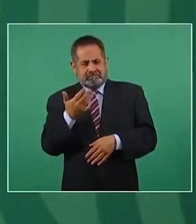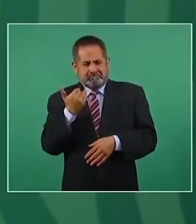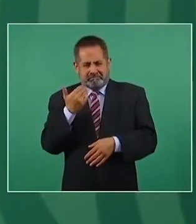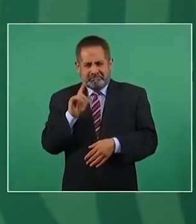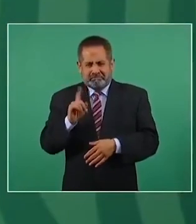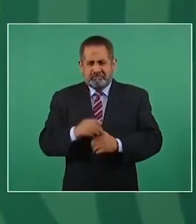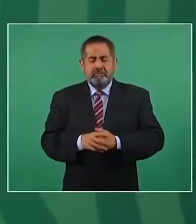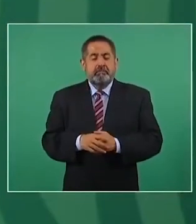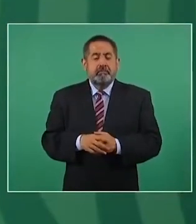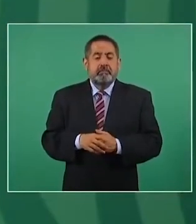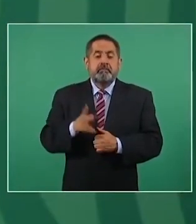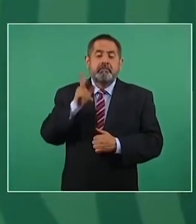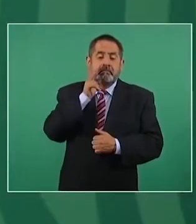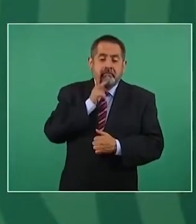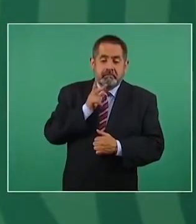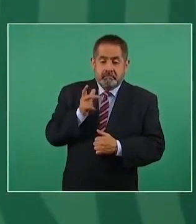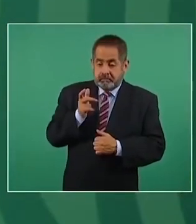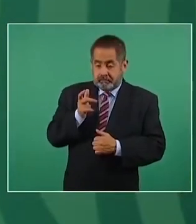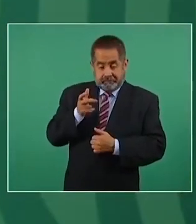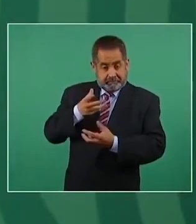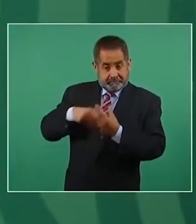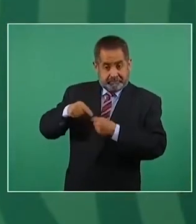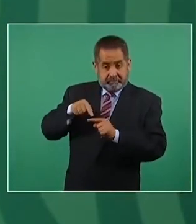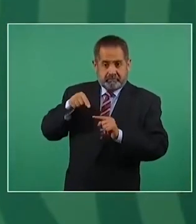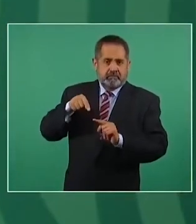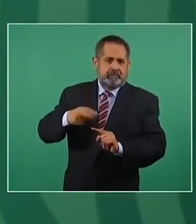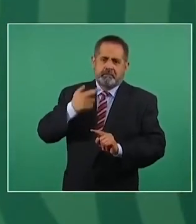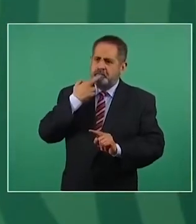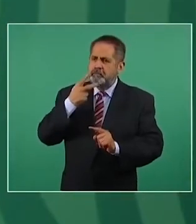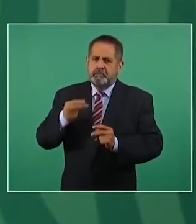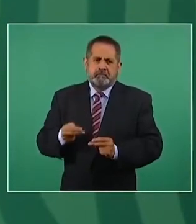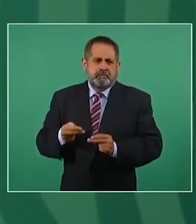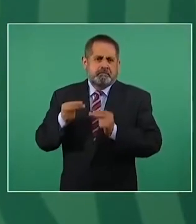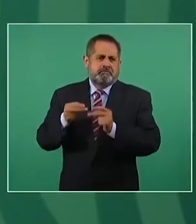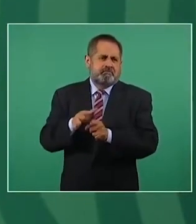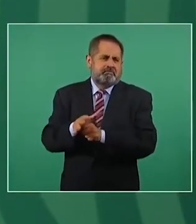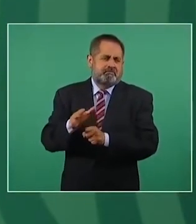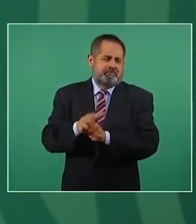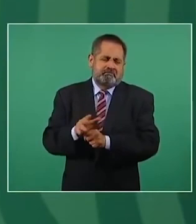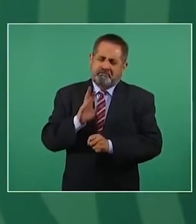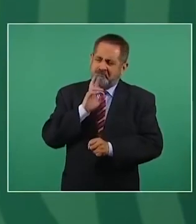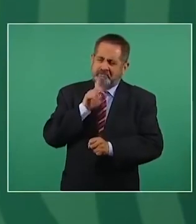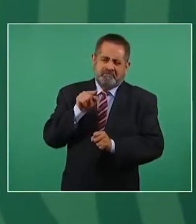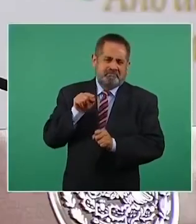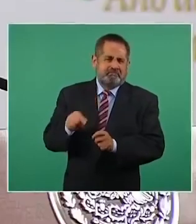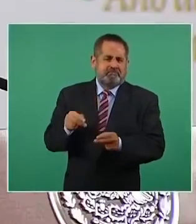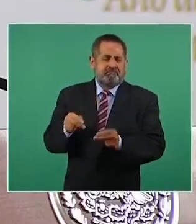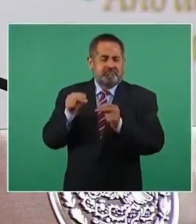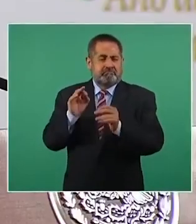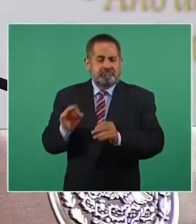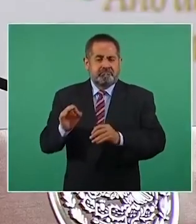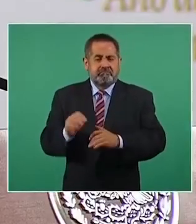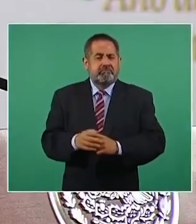Es que el petróleo es el mejor negocio del mundo.